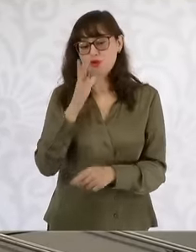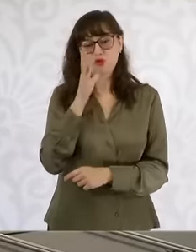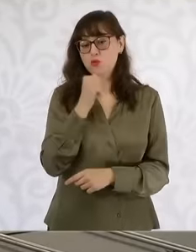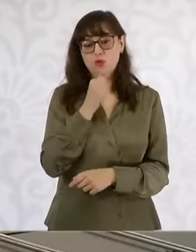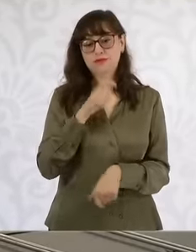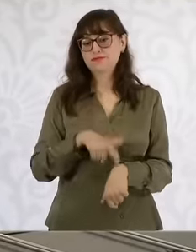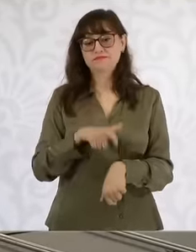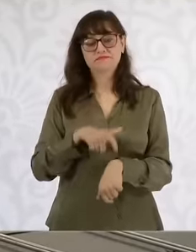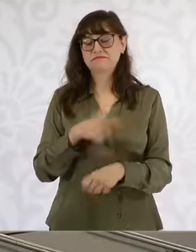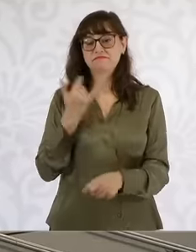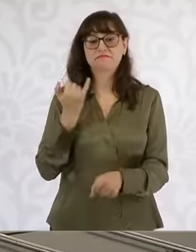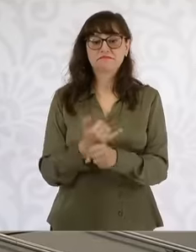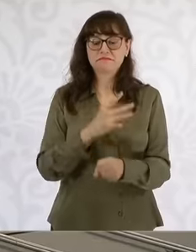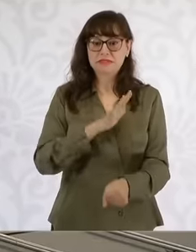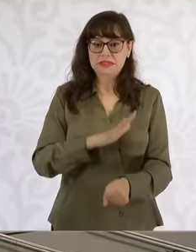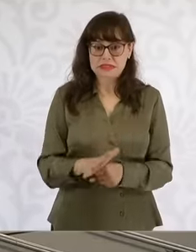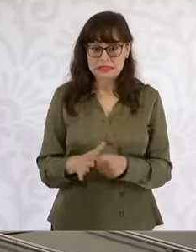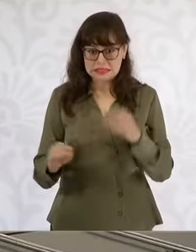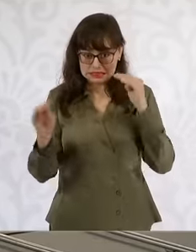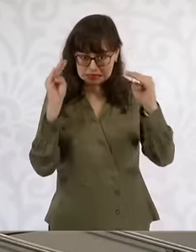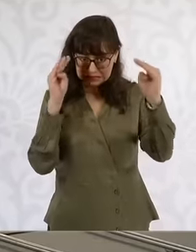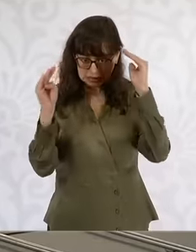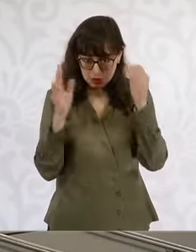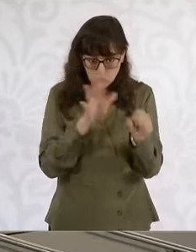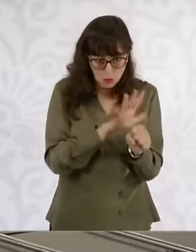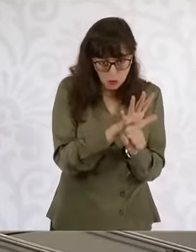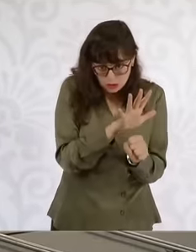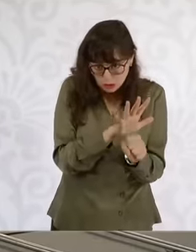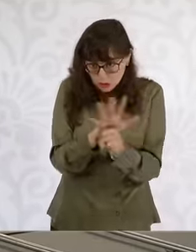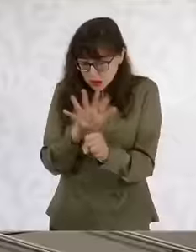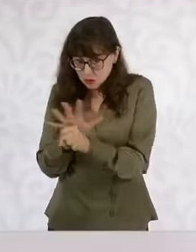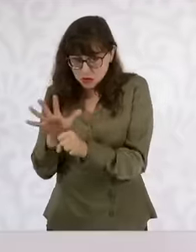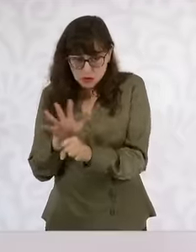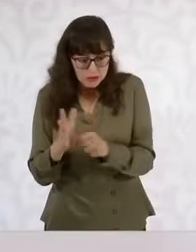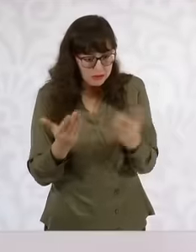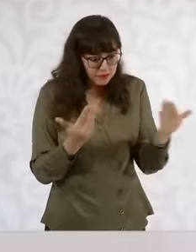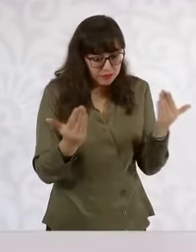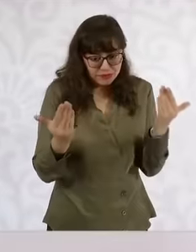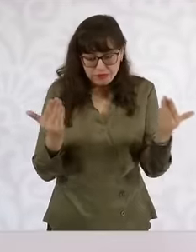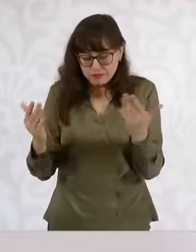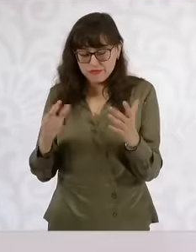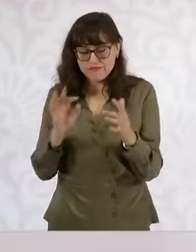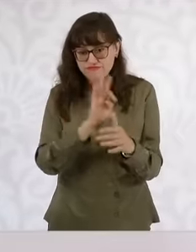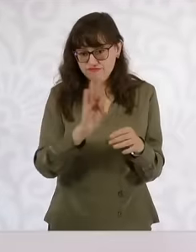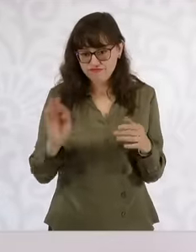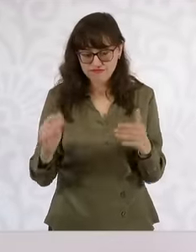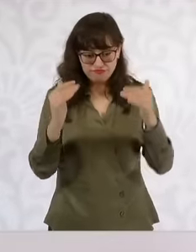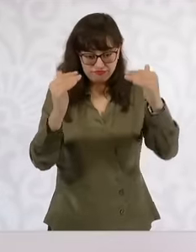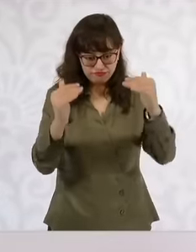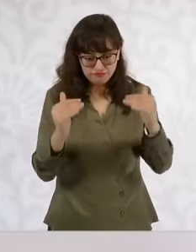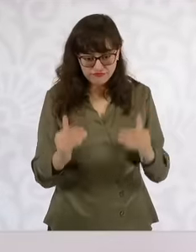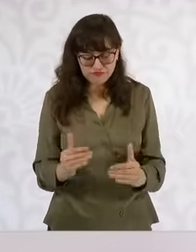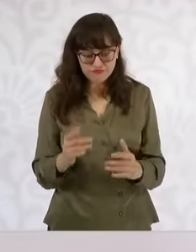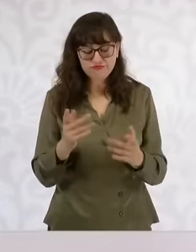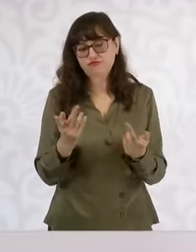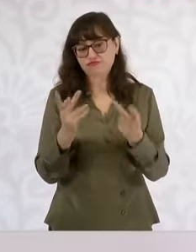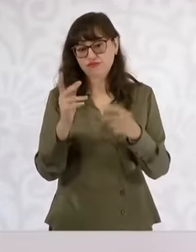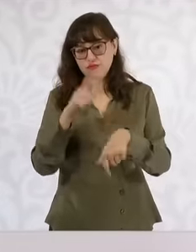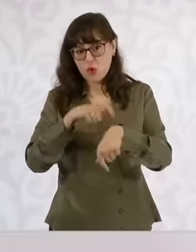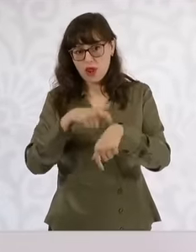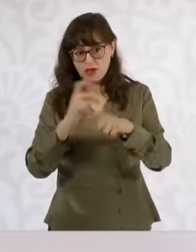daría tiempo. Entonces, estamos en este proceso de tratar de precisarlas. Finalmente, les diría